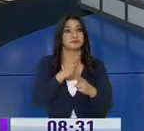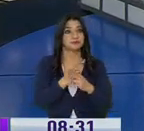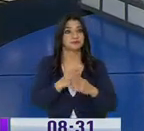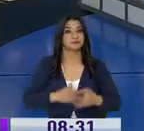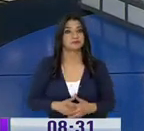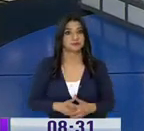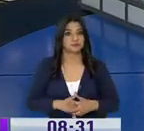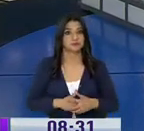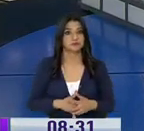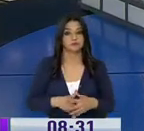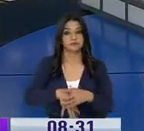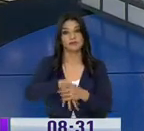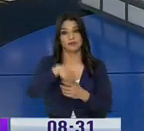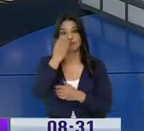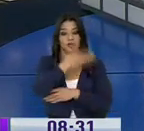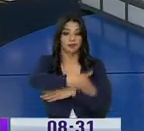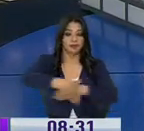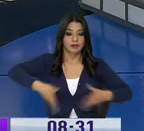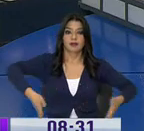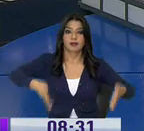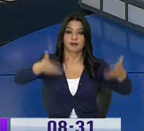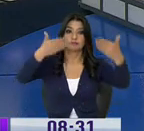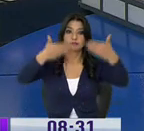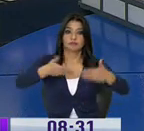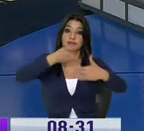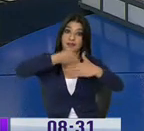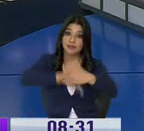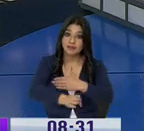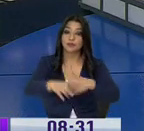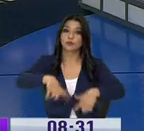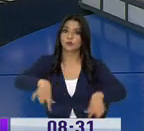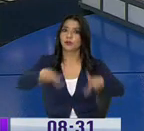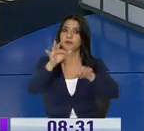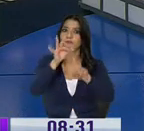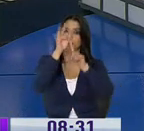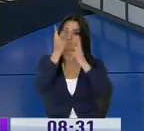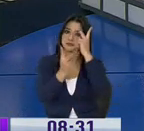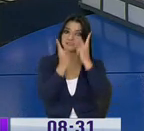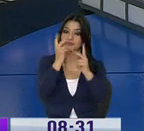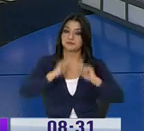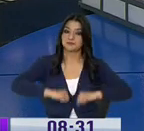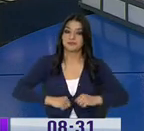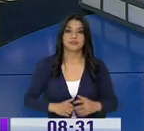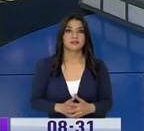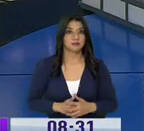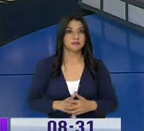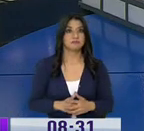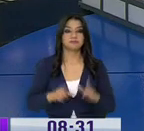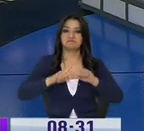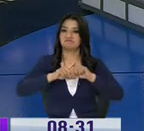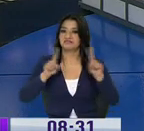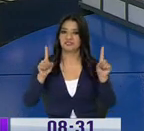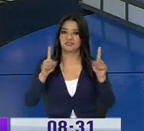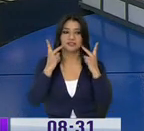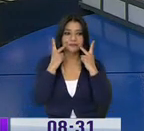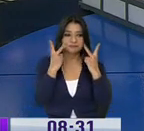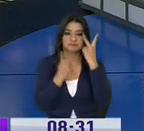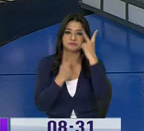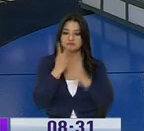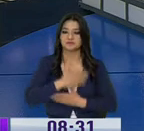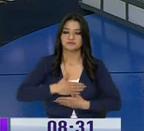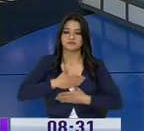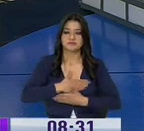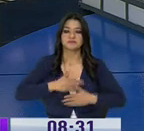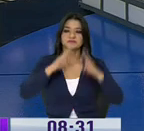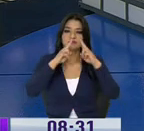está en afuera, en sus calles y en sus fachadas, sino ahí en esos lugares, así que vayan, visítenlo. Mucho para ver, mucho para disfrutar en esta